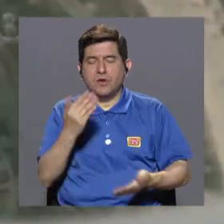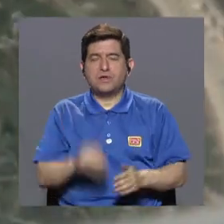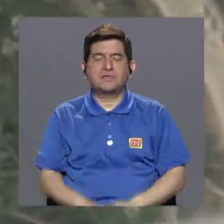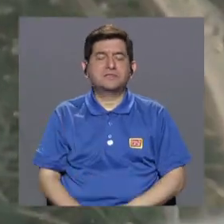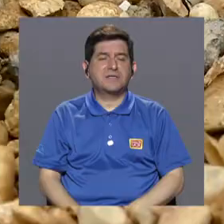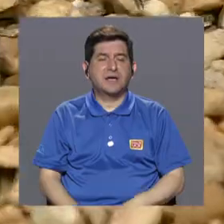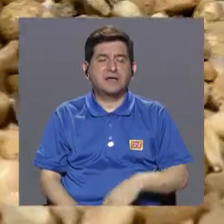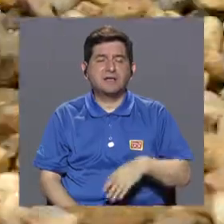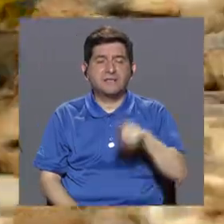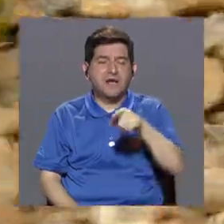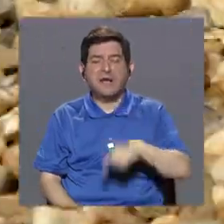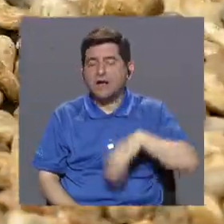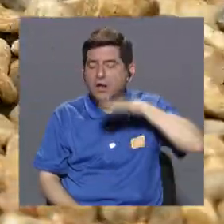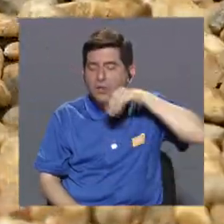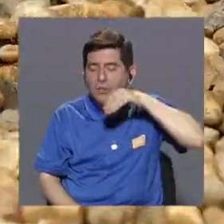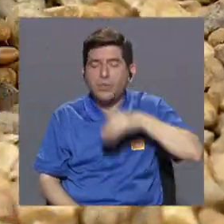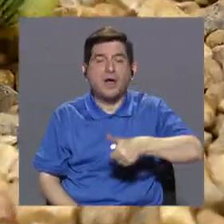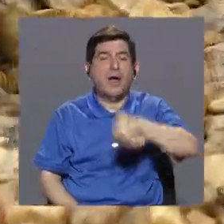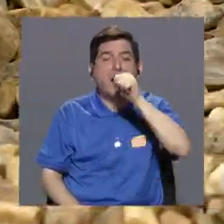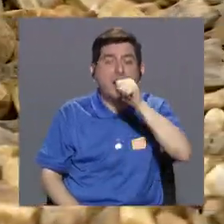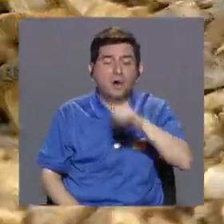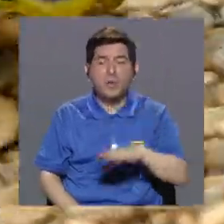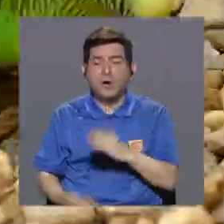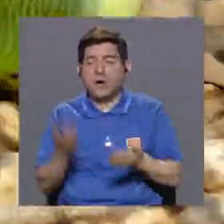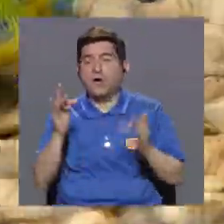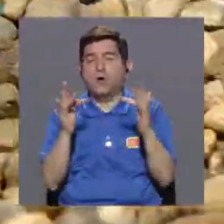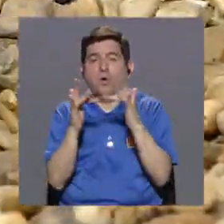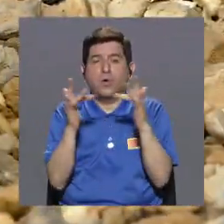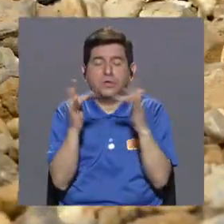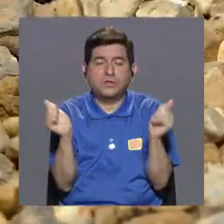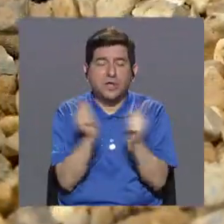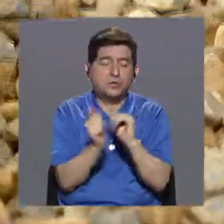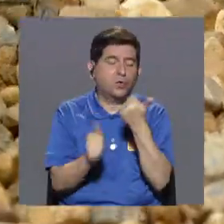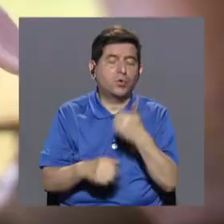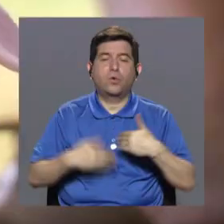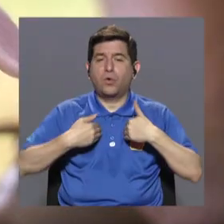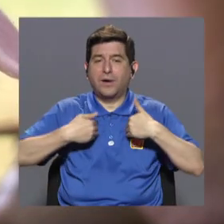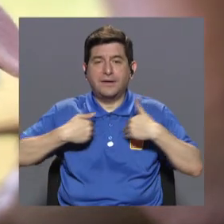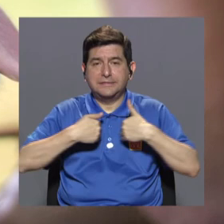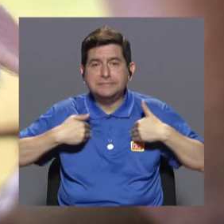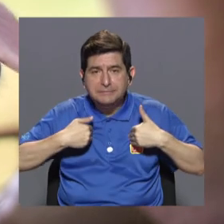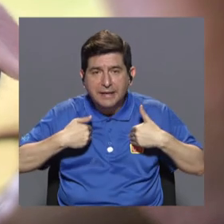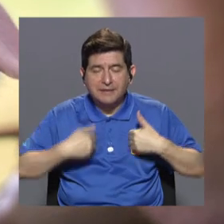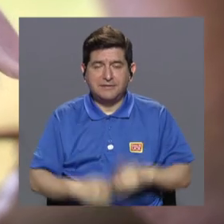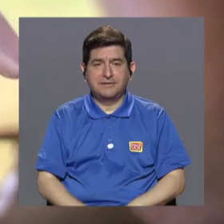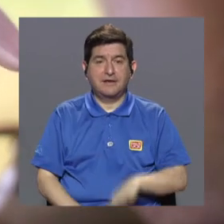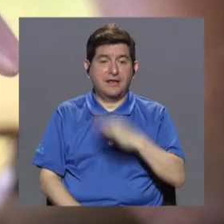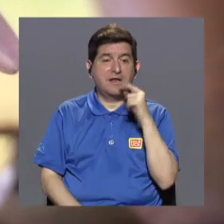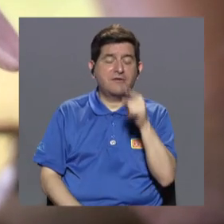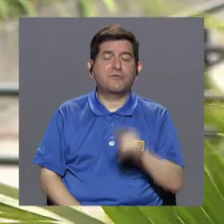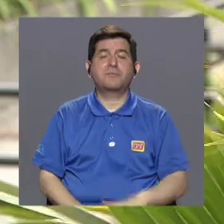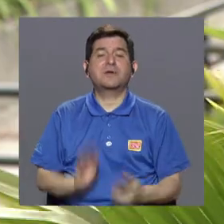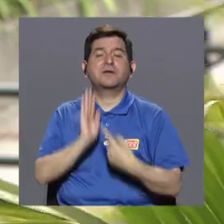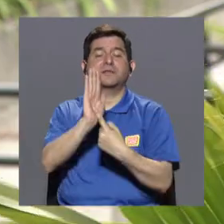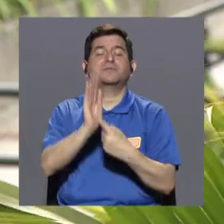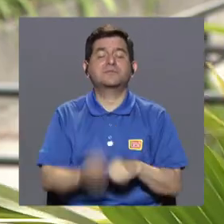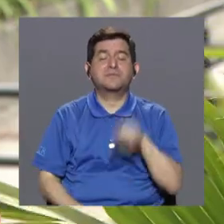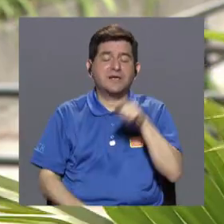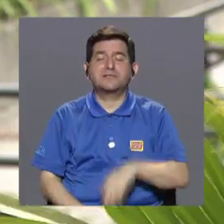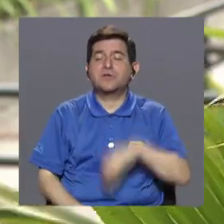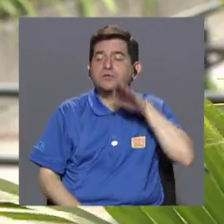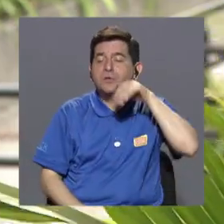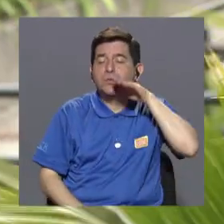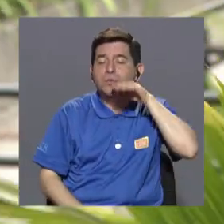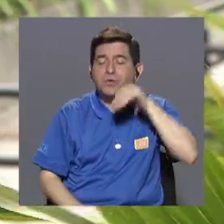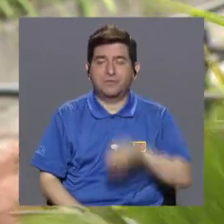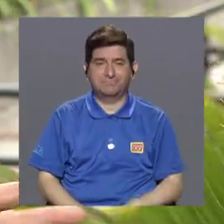lugares, estuvieron en contacto con otros animales, entonces, y la forma de ellos de presentarse es lamerse. Entonces, de fijo,